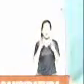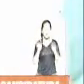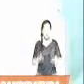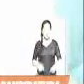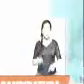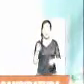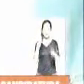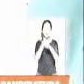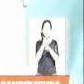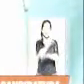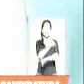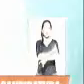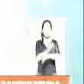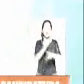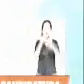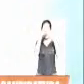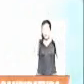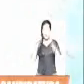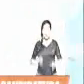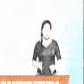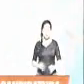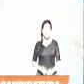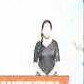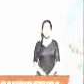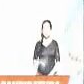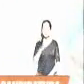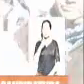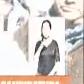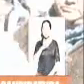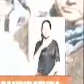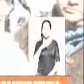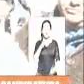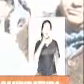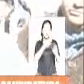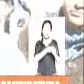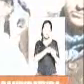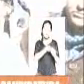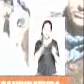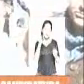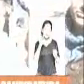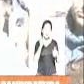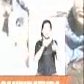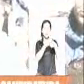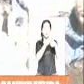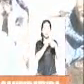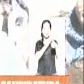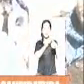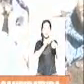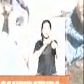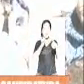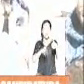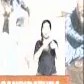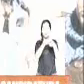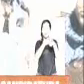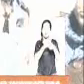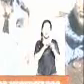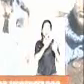es que la ex autoridad toma una determinación. Lo voy a renunciar a la primera senadora